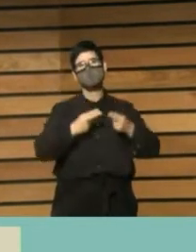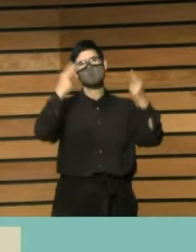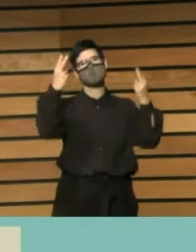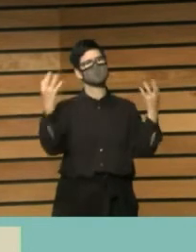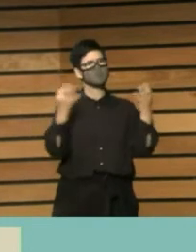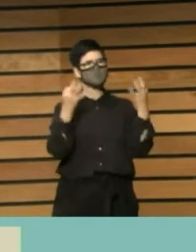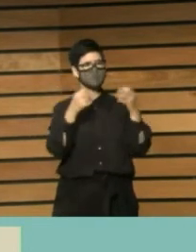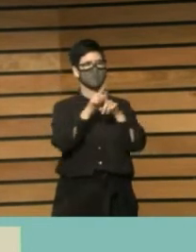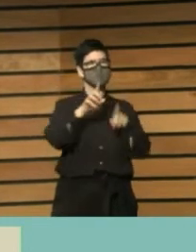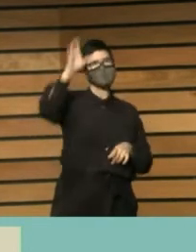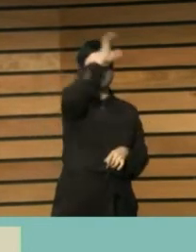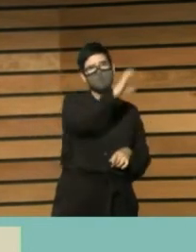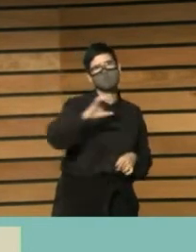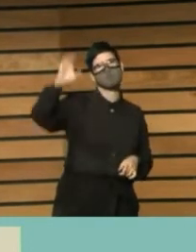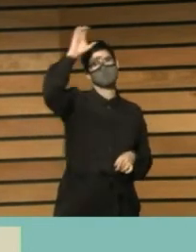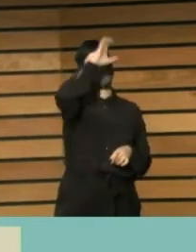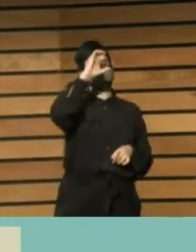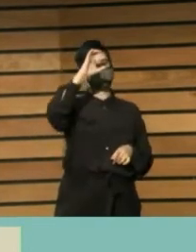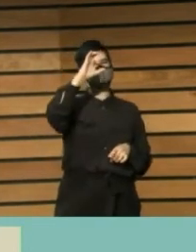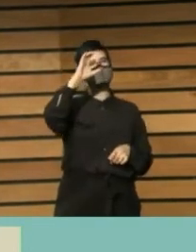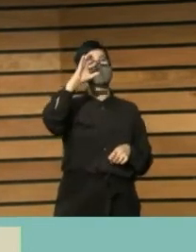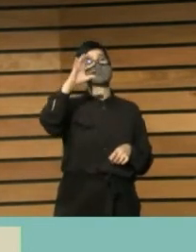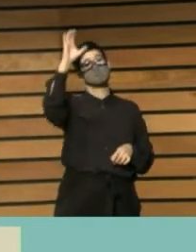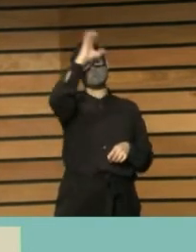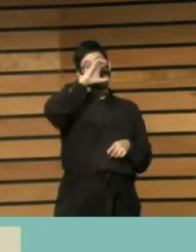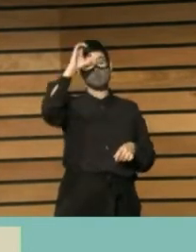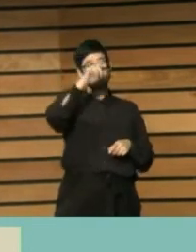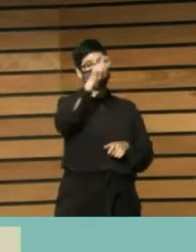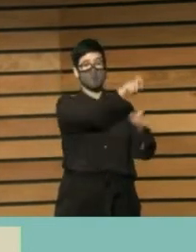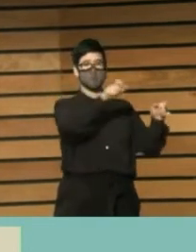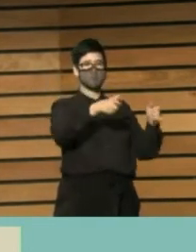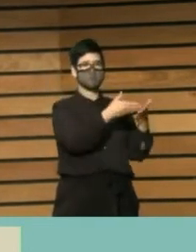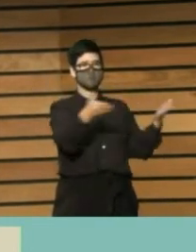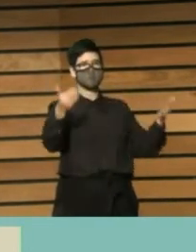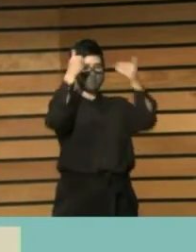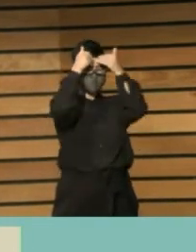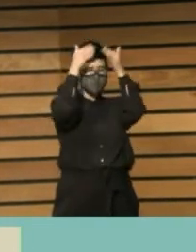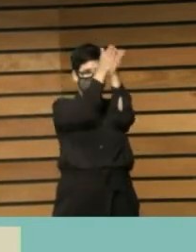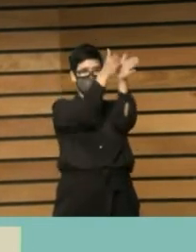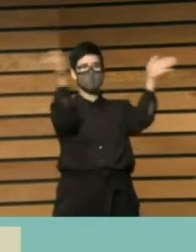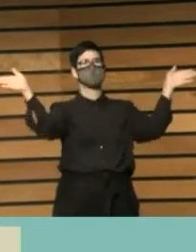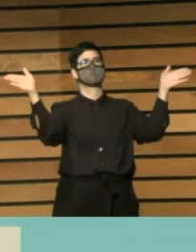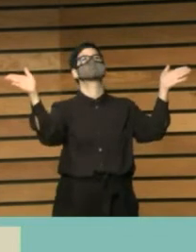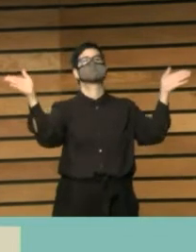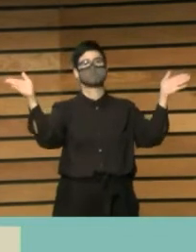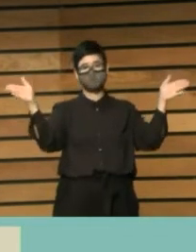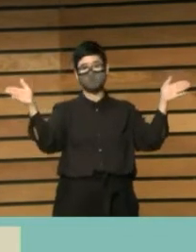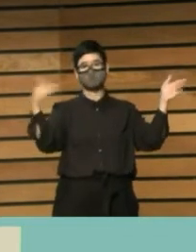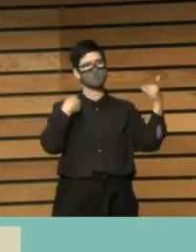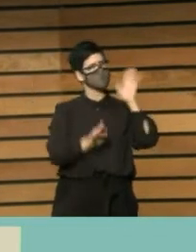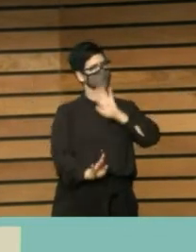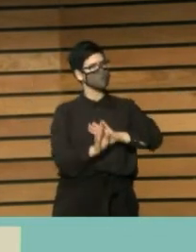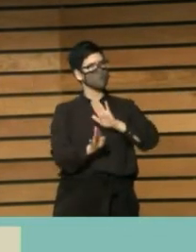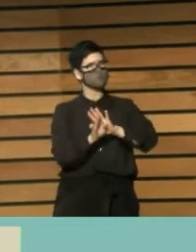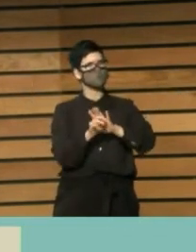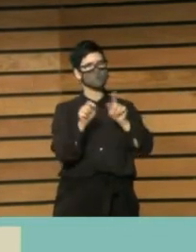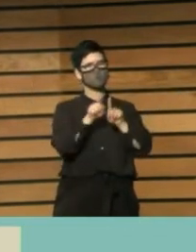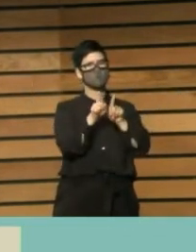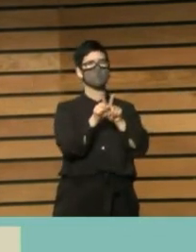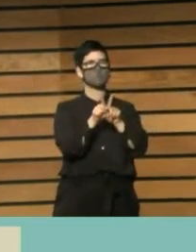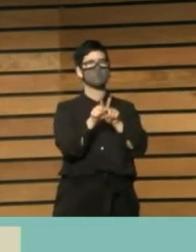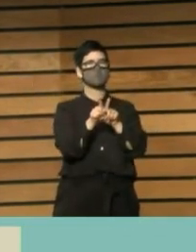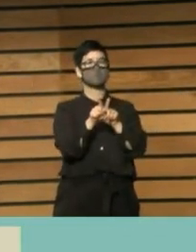ciencia de la ciudadana de lo open, de lo abierto. Sigo con las posibilidades que Karima